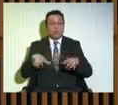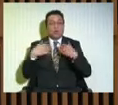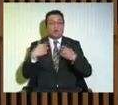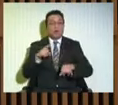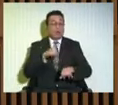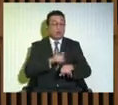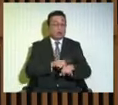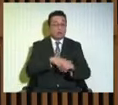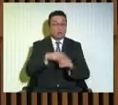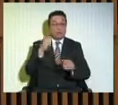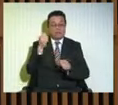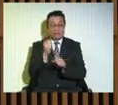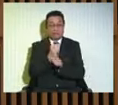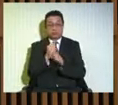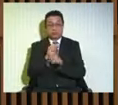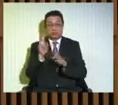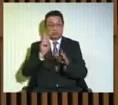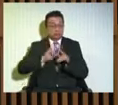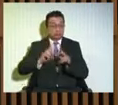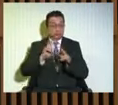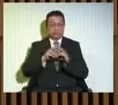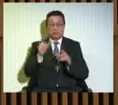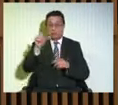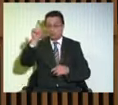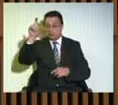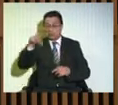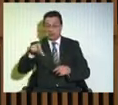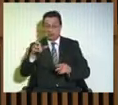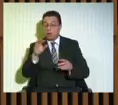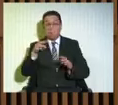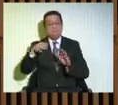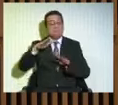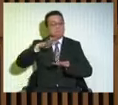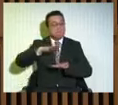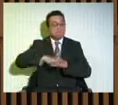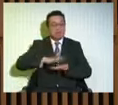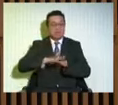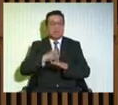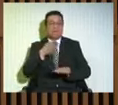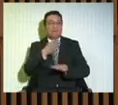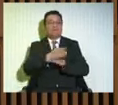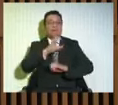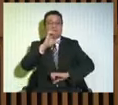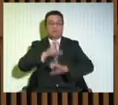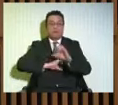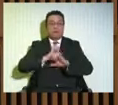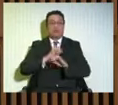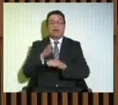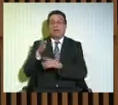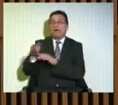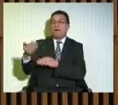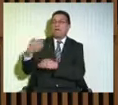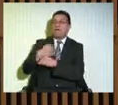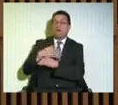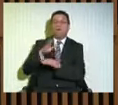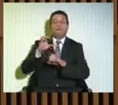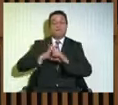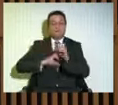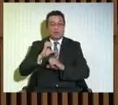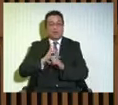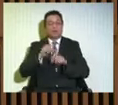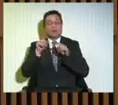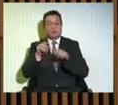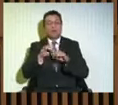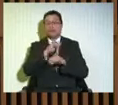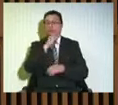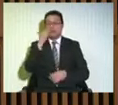de fabricación, de reposición de una tarjeta fuera el mínimo, la ida a la fábrica, la vuelta de la fábrica, tratar de ayudar, y